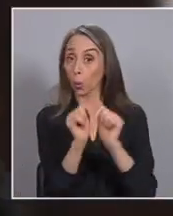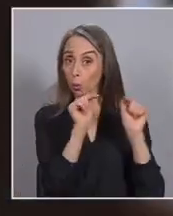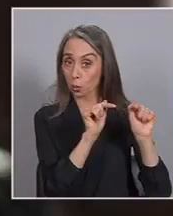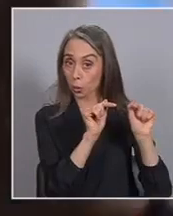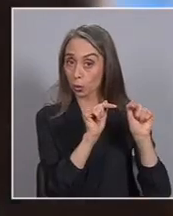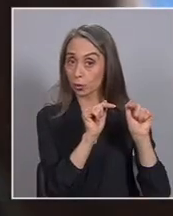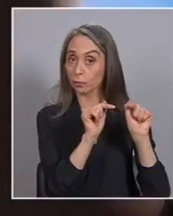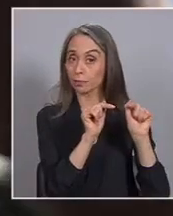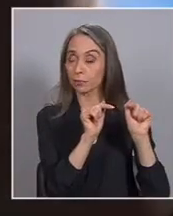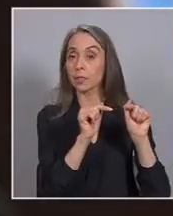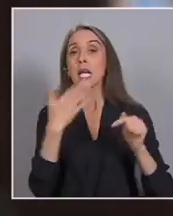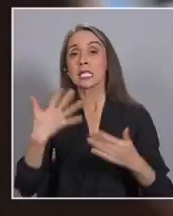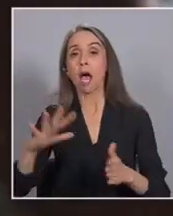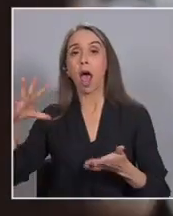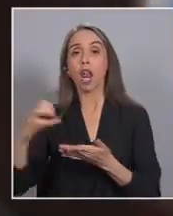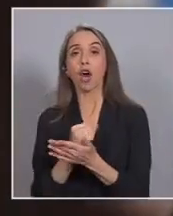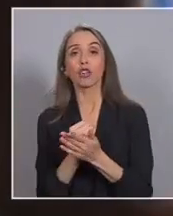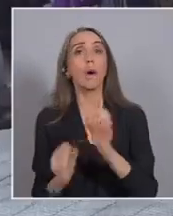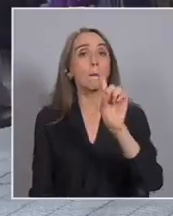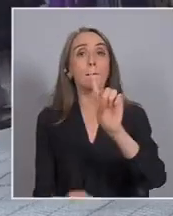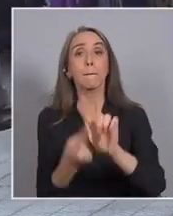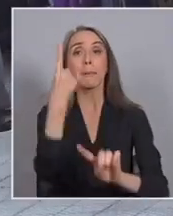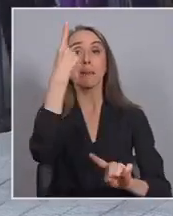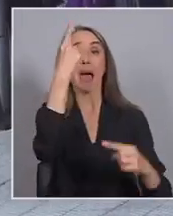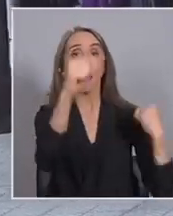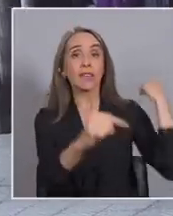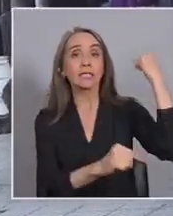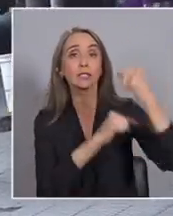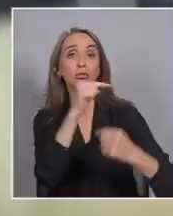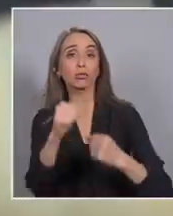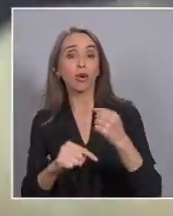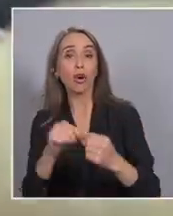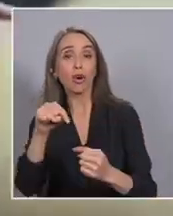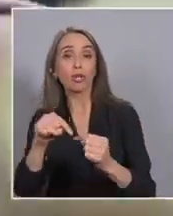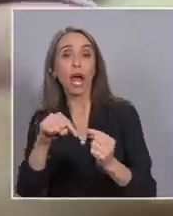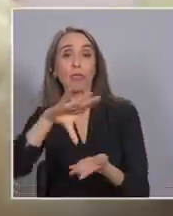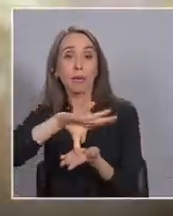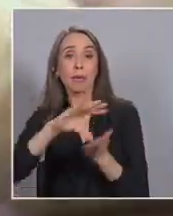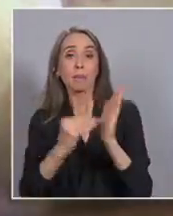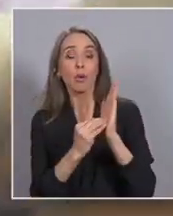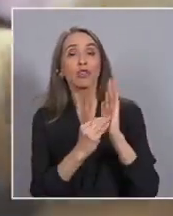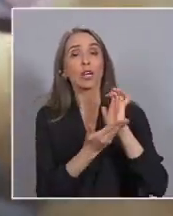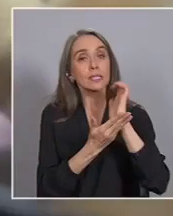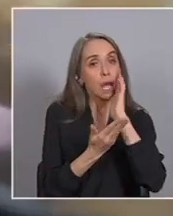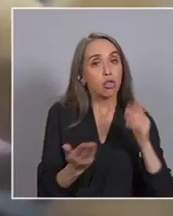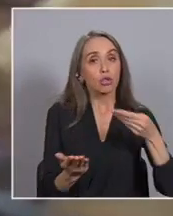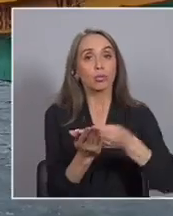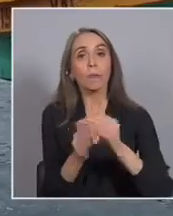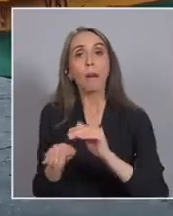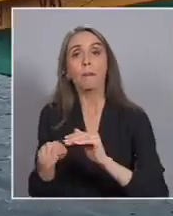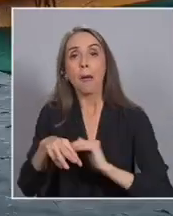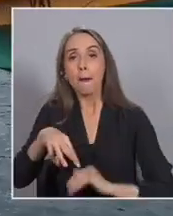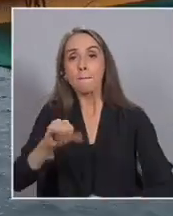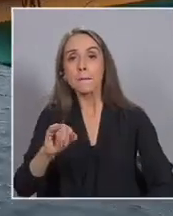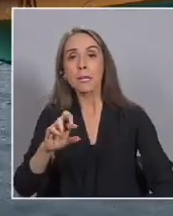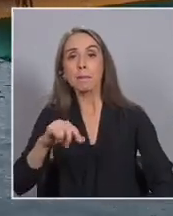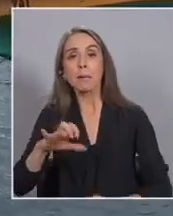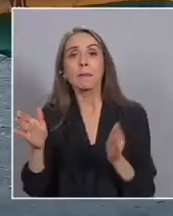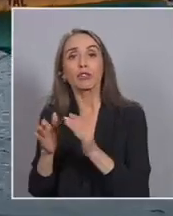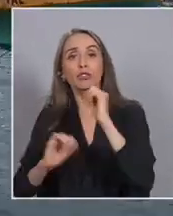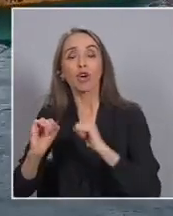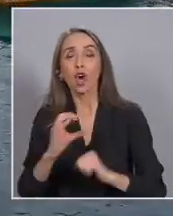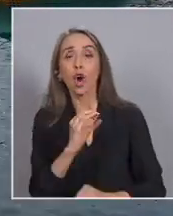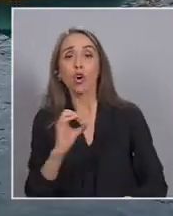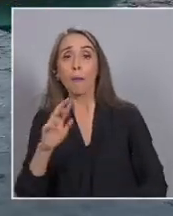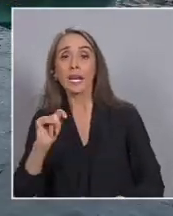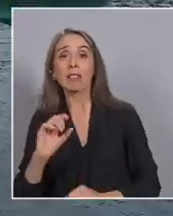logramos consagrar por primera vez en la historia un subsidio para apoyar a las MIPYMES y cooperativas en el alza de los